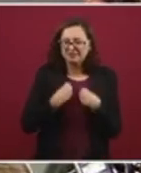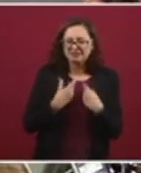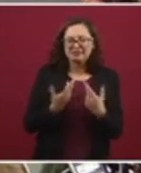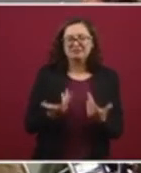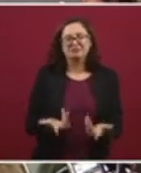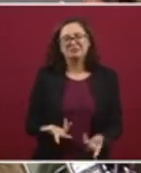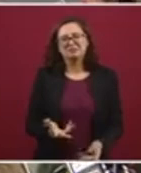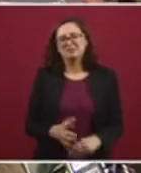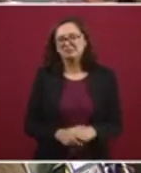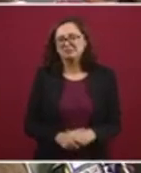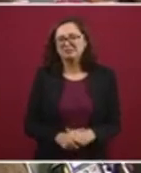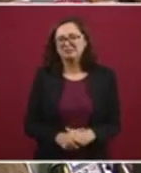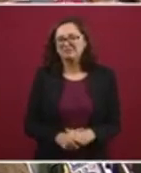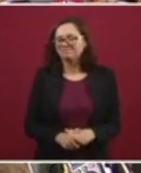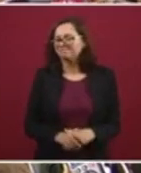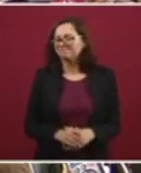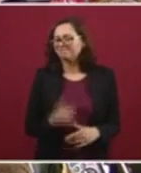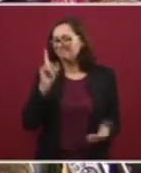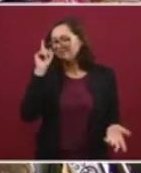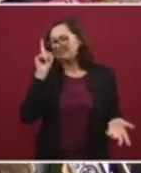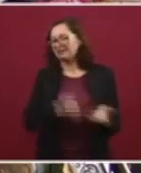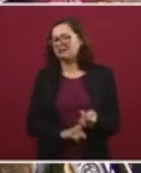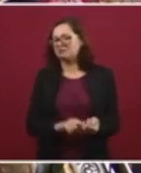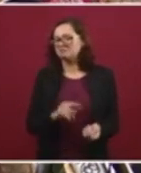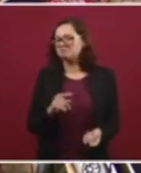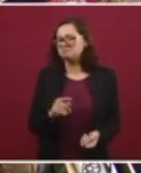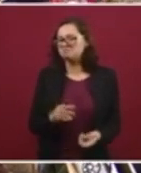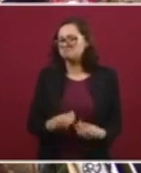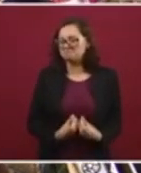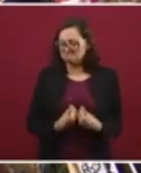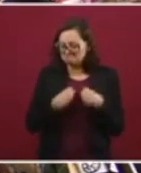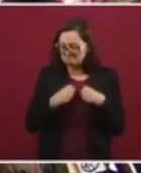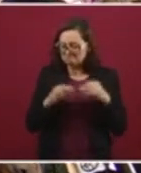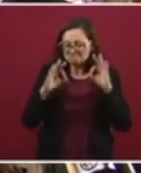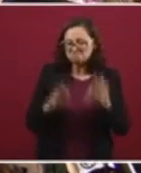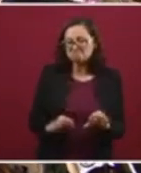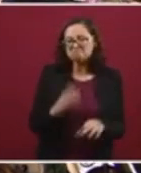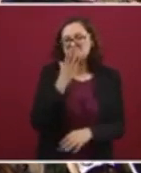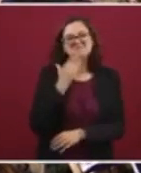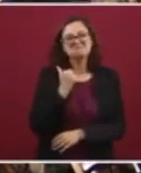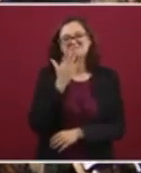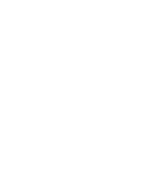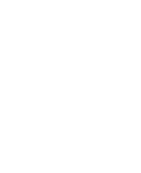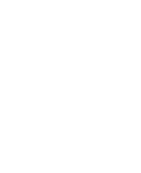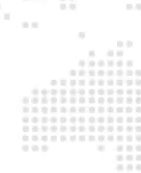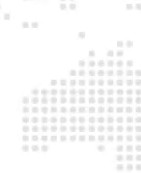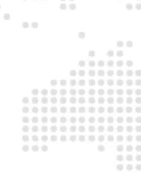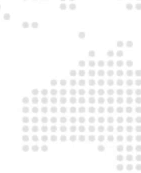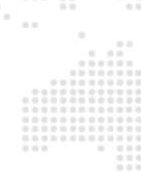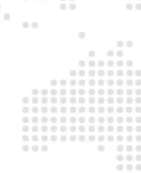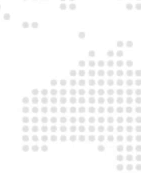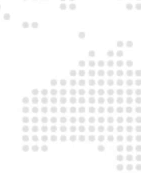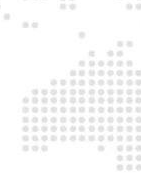a lo mejor eso no es vida. Con información de Verónica Torres Lizama, Notimex.